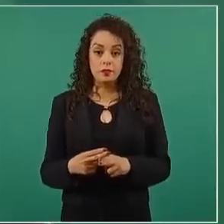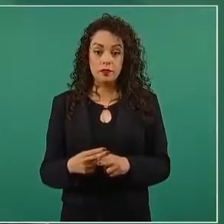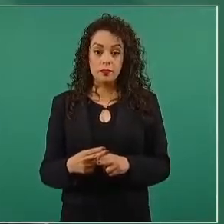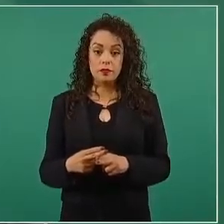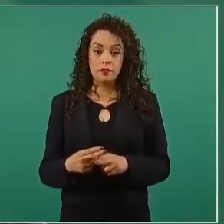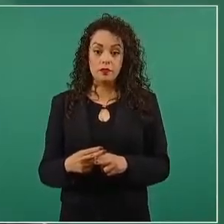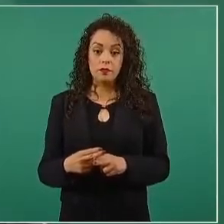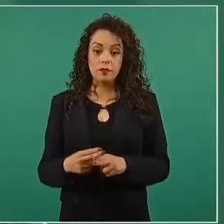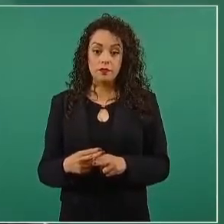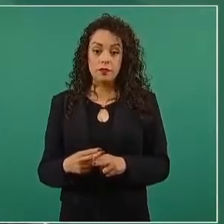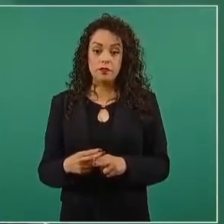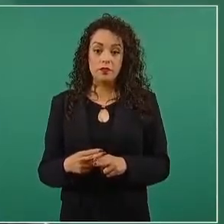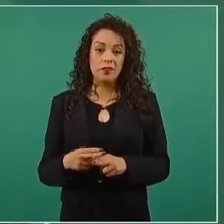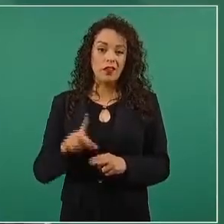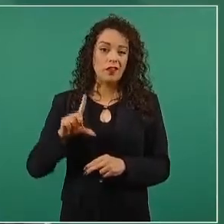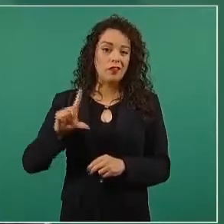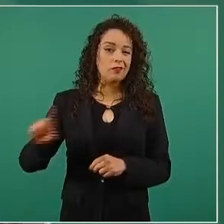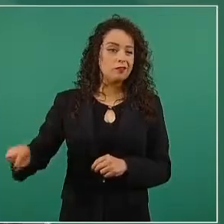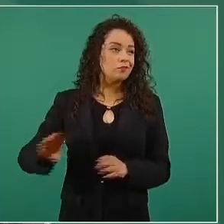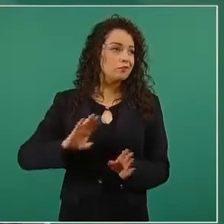despreciaba.